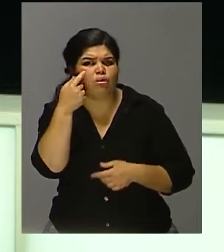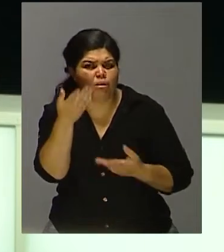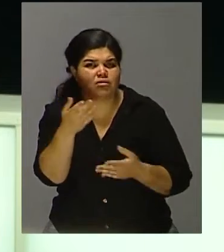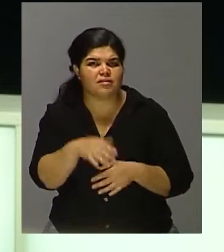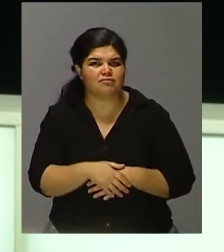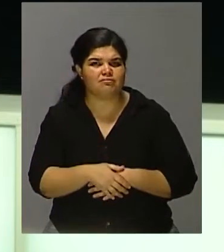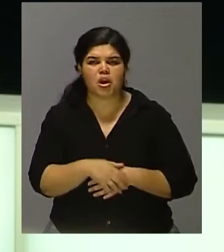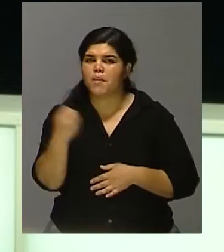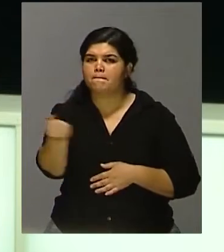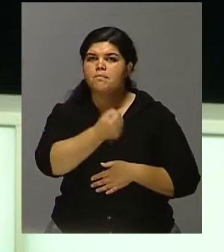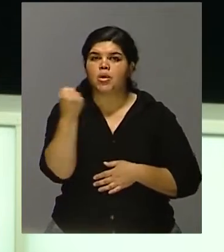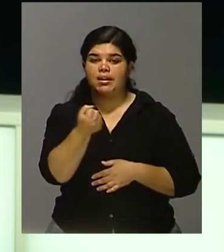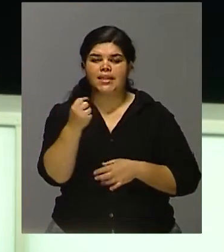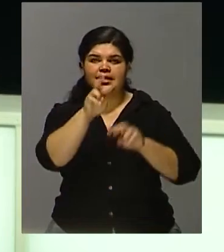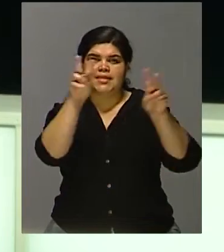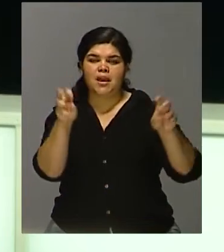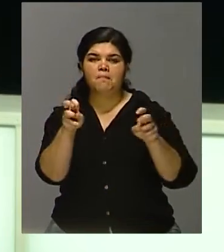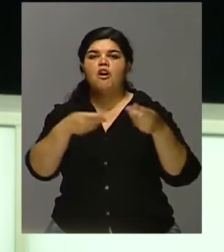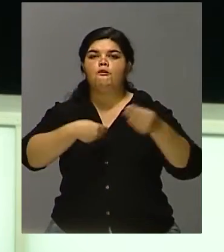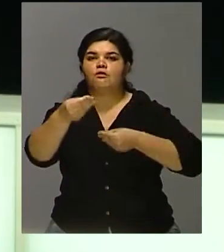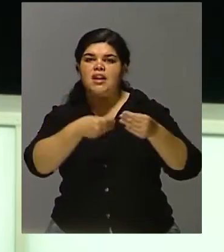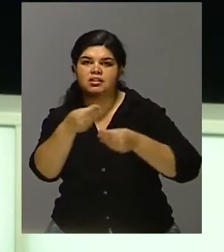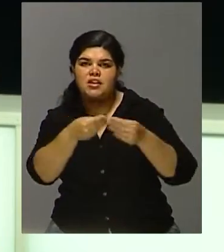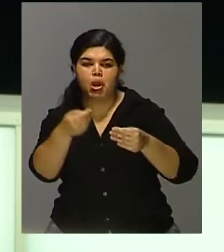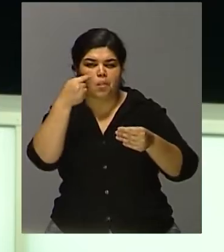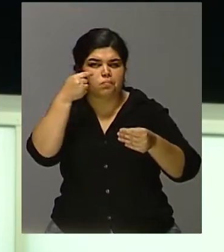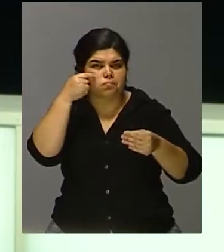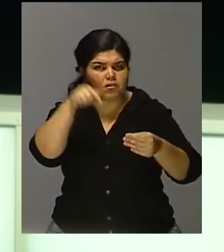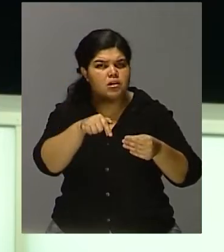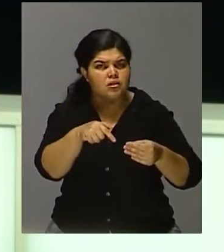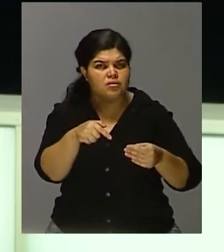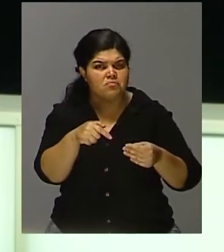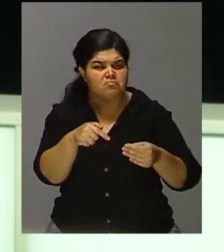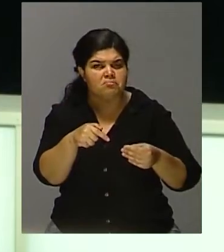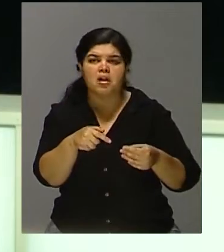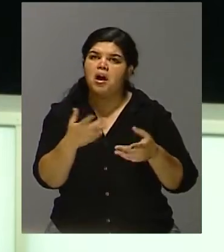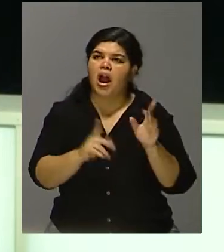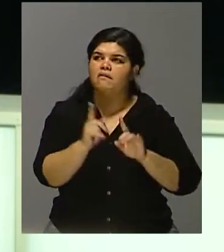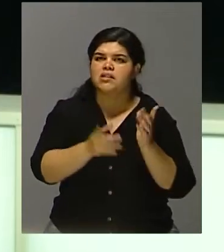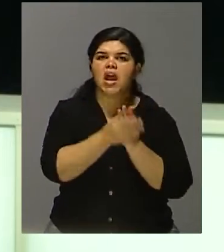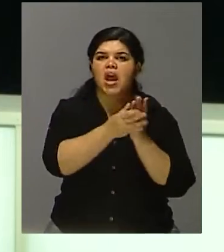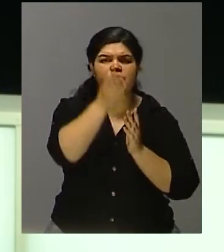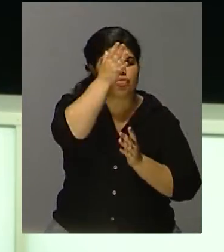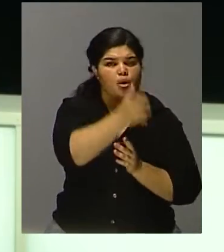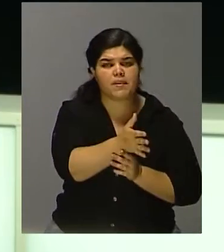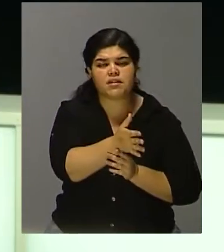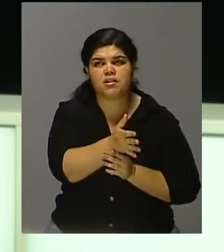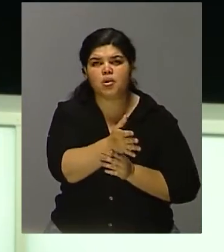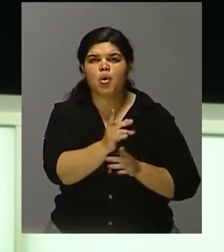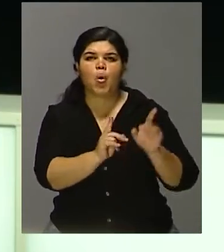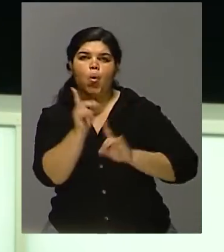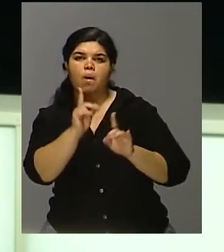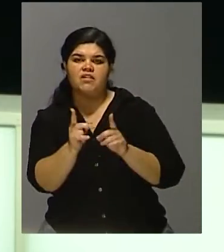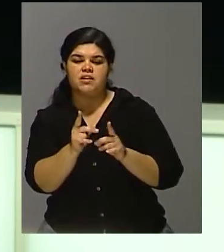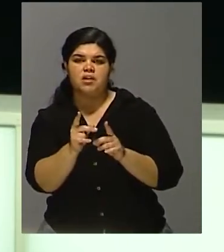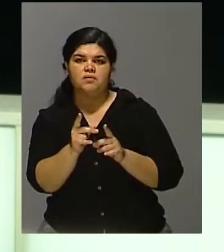estar educados a nivel financiero para saber esto de si gastamos de más, si tenemos control